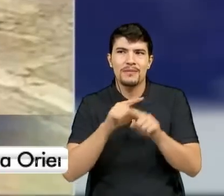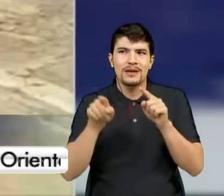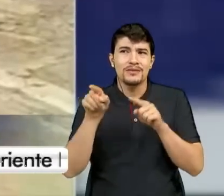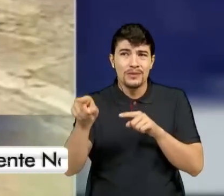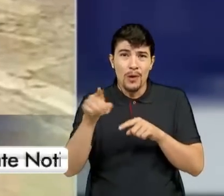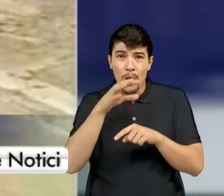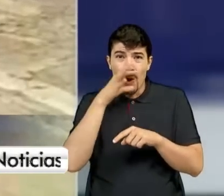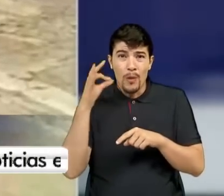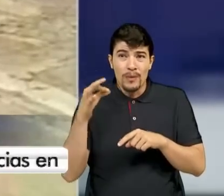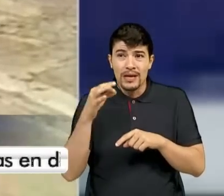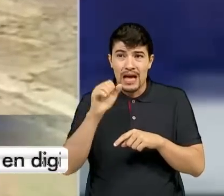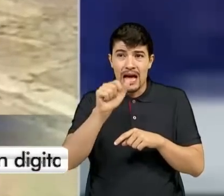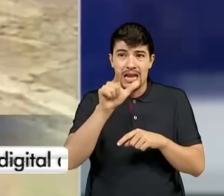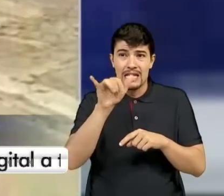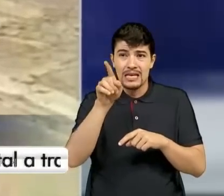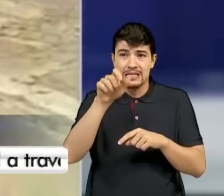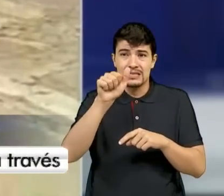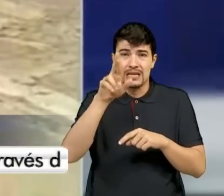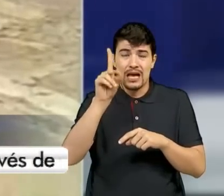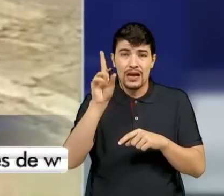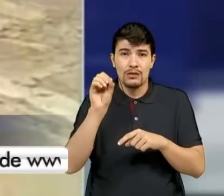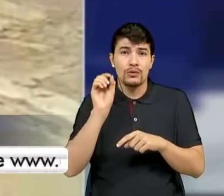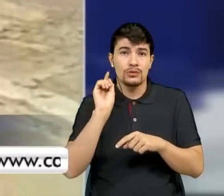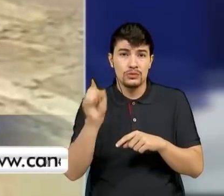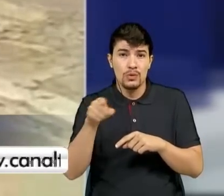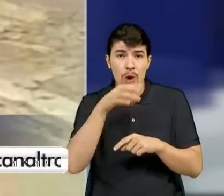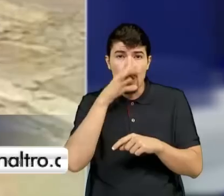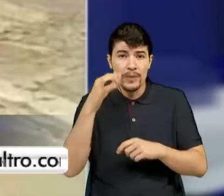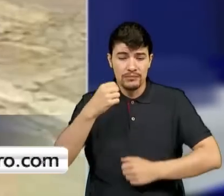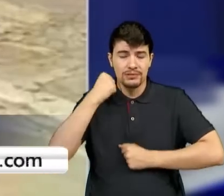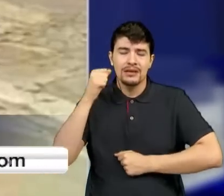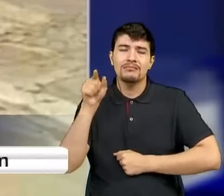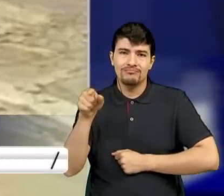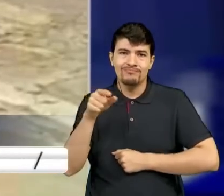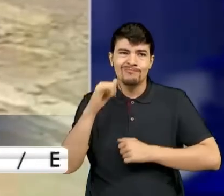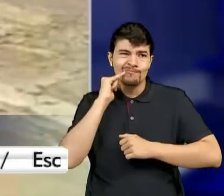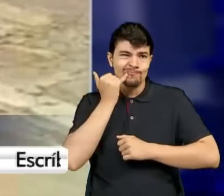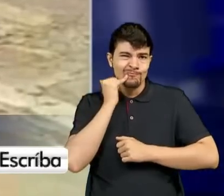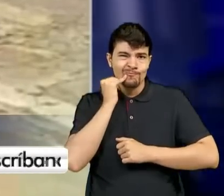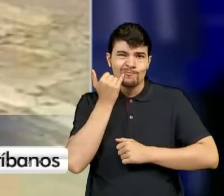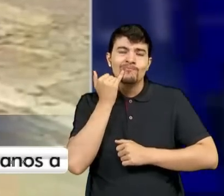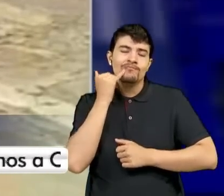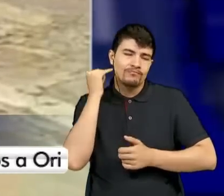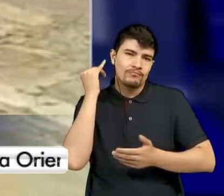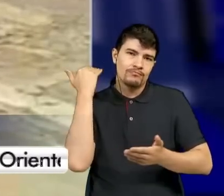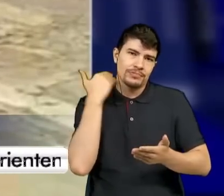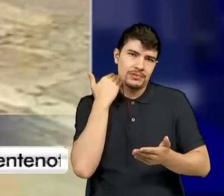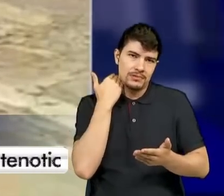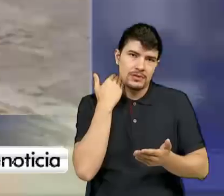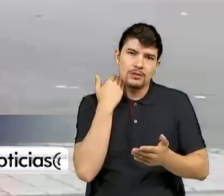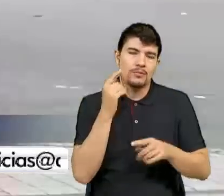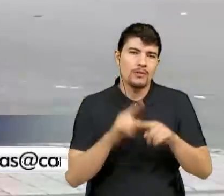Elizaldo Aguilar truncaron que esta fecha esperada por toda su familia se pudiese celebrar.